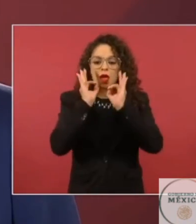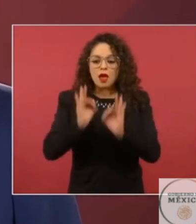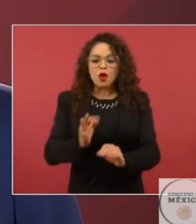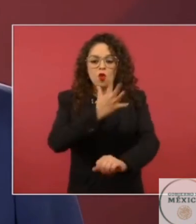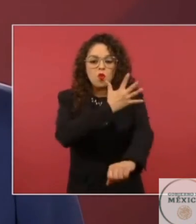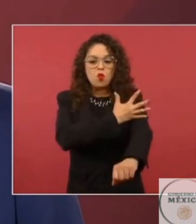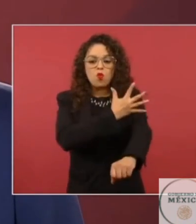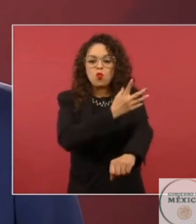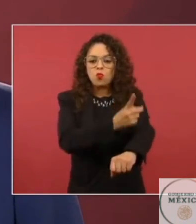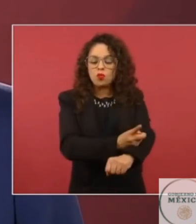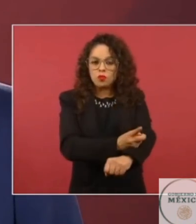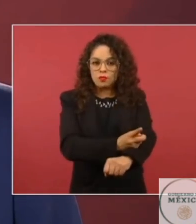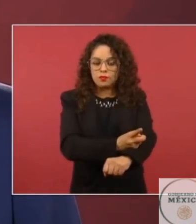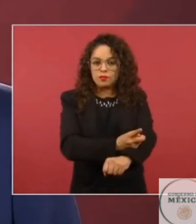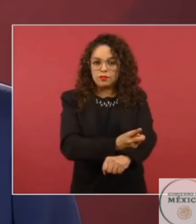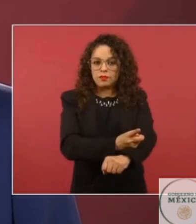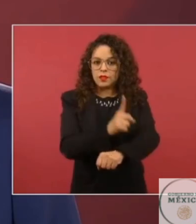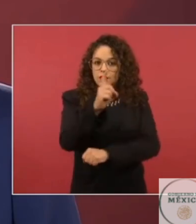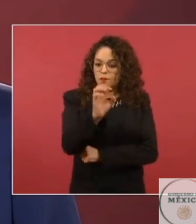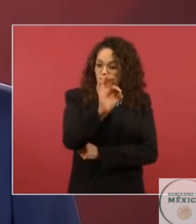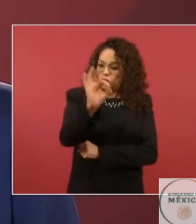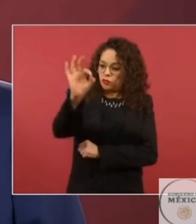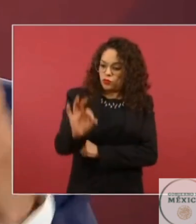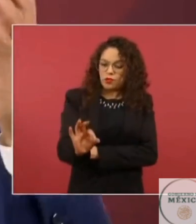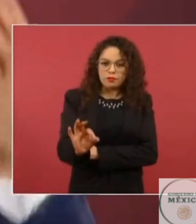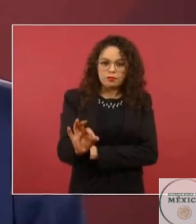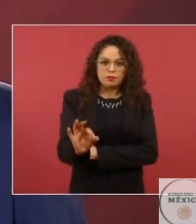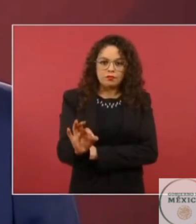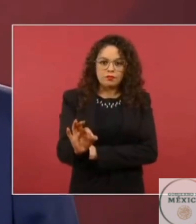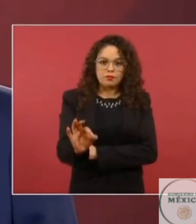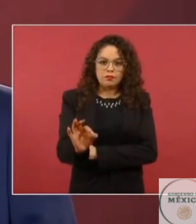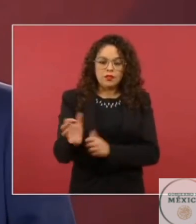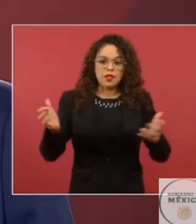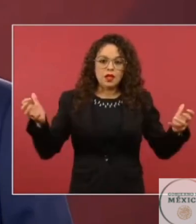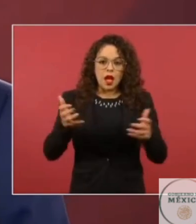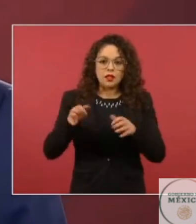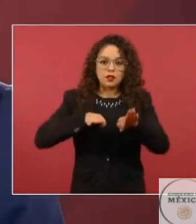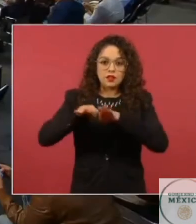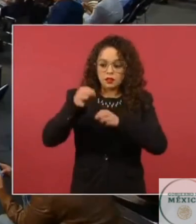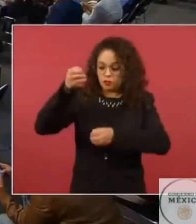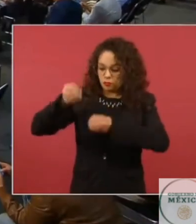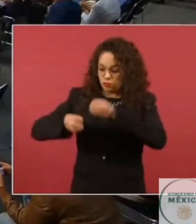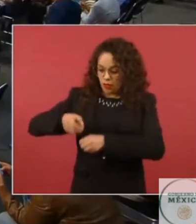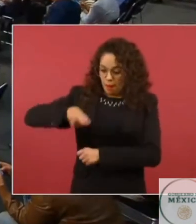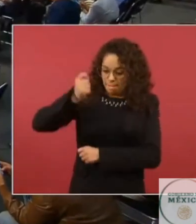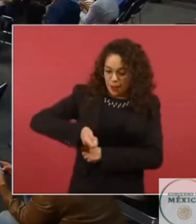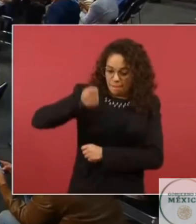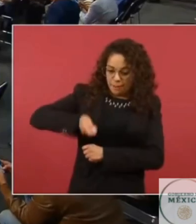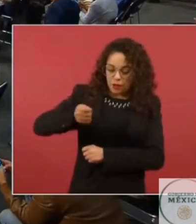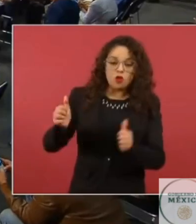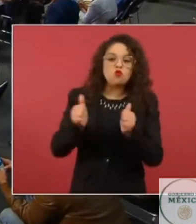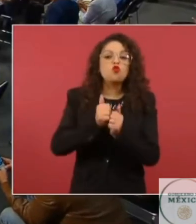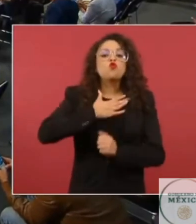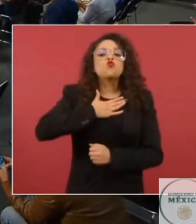Nación. Y también habla de Cuitlahua García, que hoy lo están acusando de ser un represor.